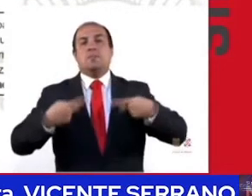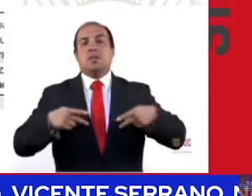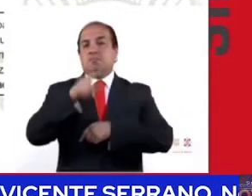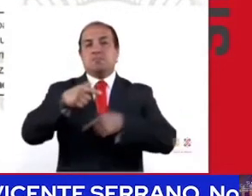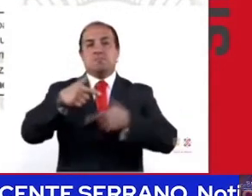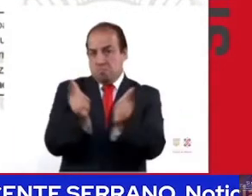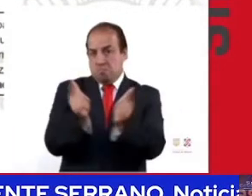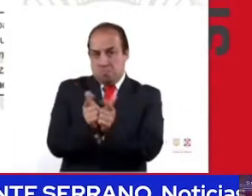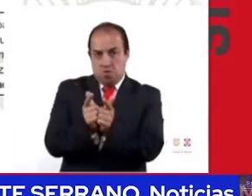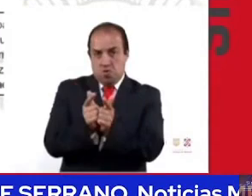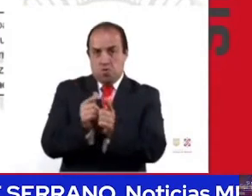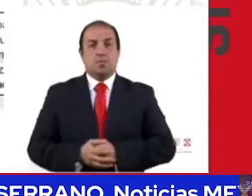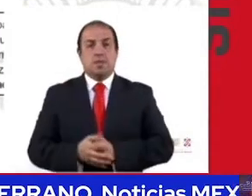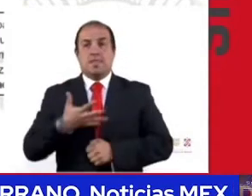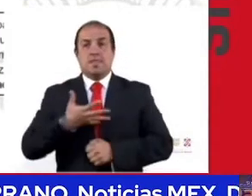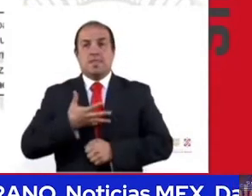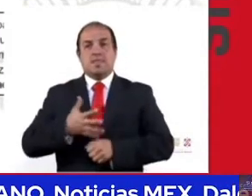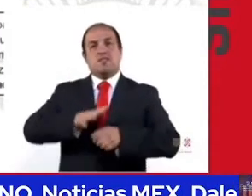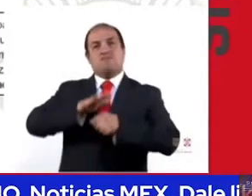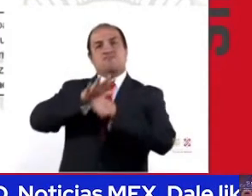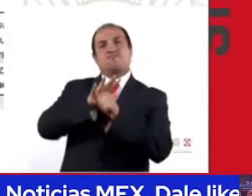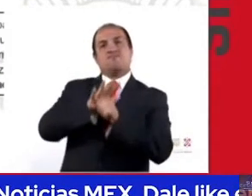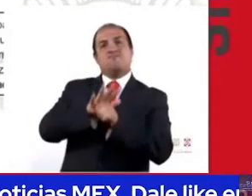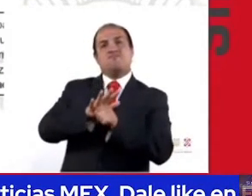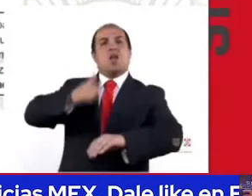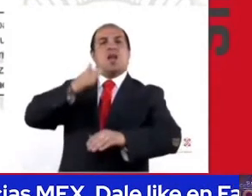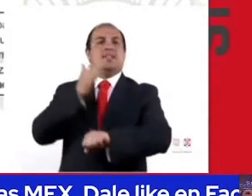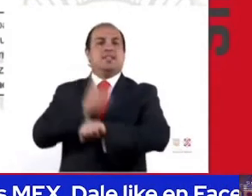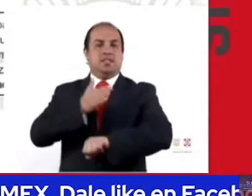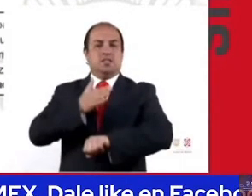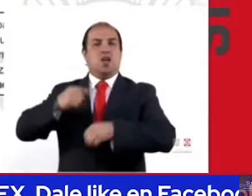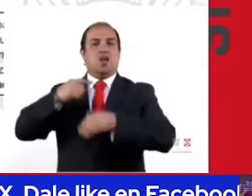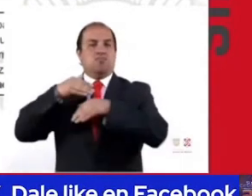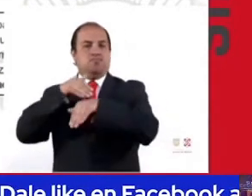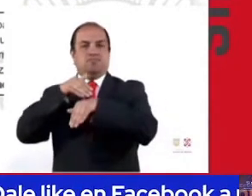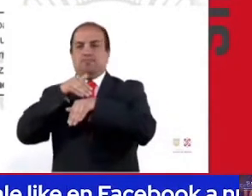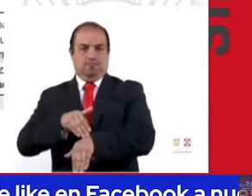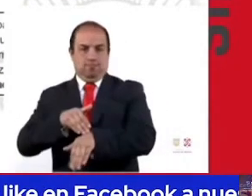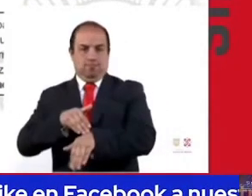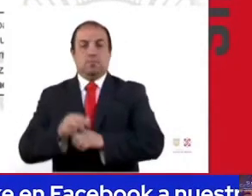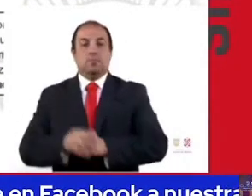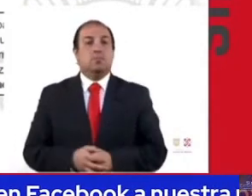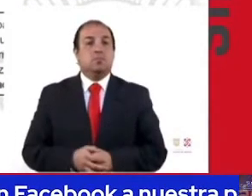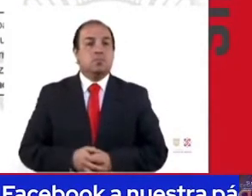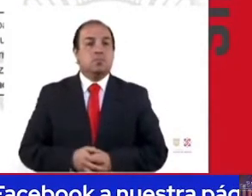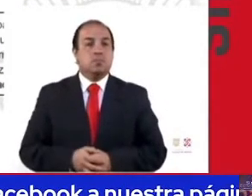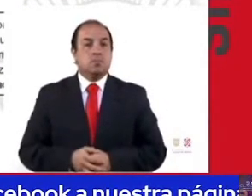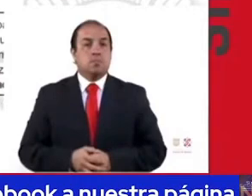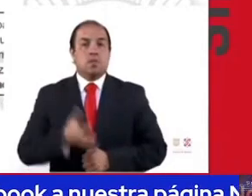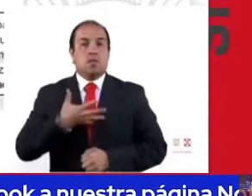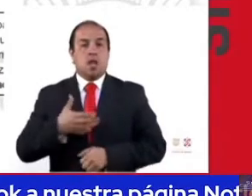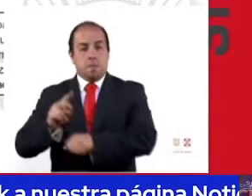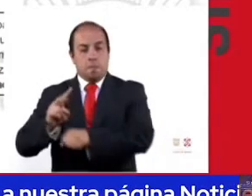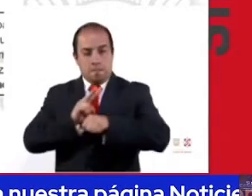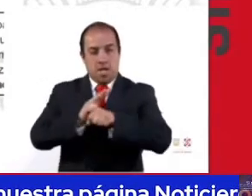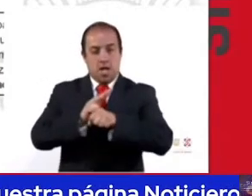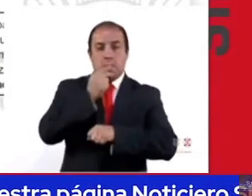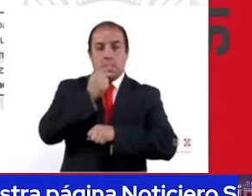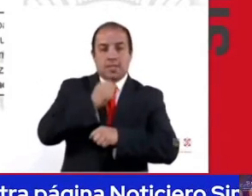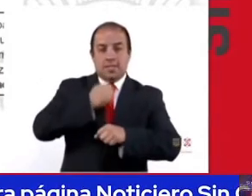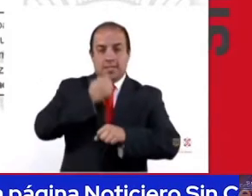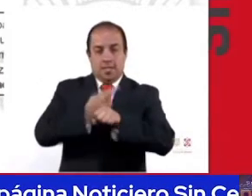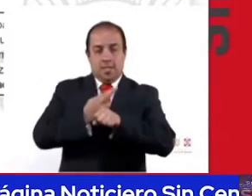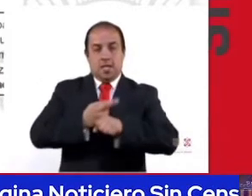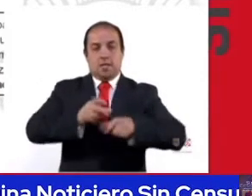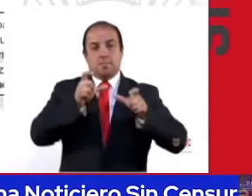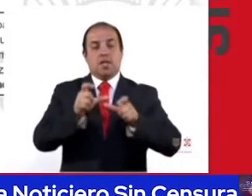célula por supuestas represalias a las órdenes no acatadas. El seguimiento por parte de efectivos de la Secretaría de Seguridad Ciudadana y de la